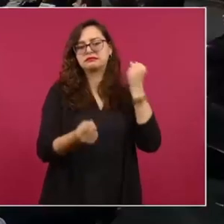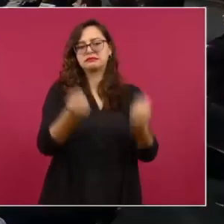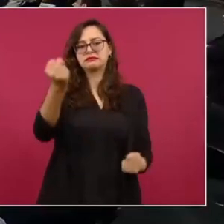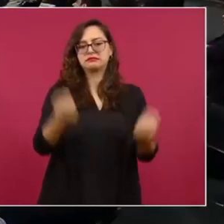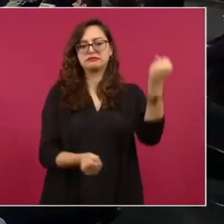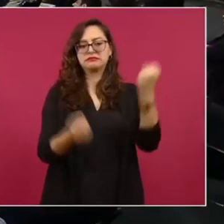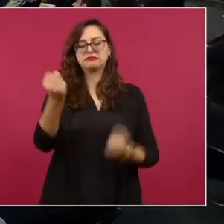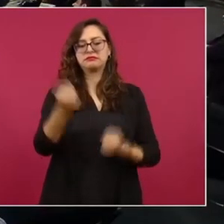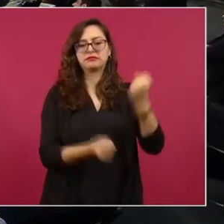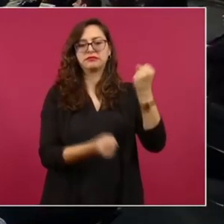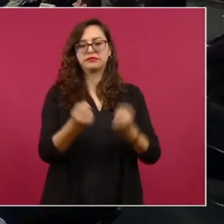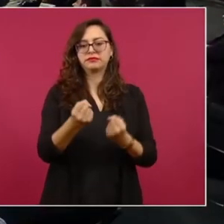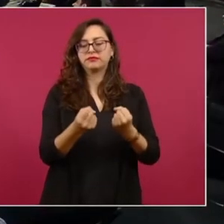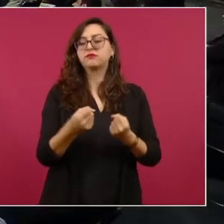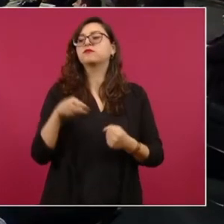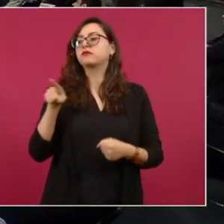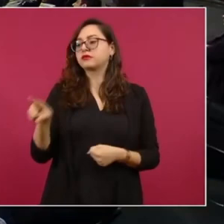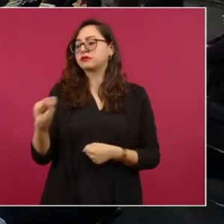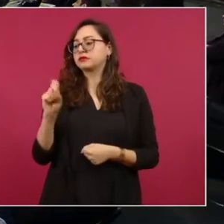Y con la Secretaría de la Defensa